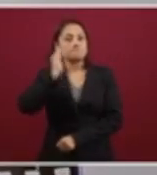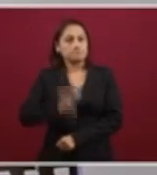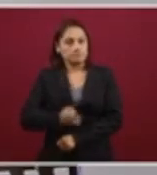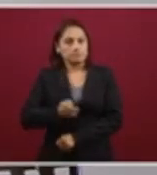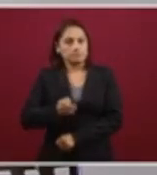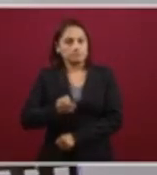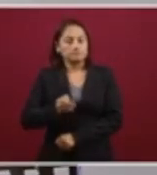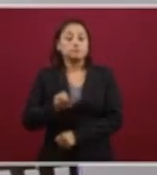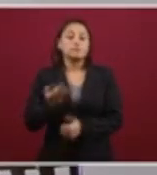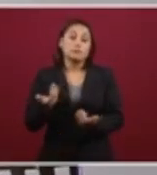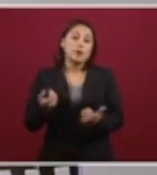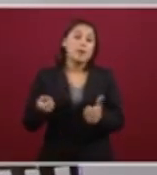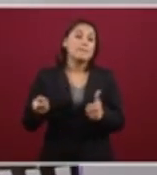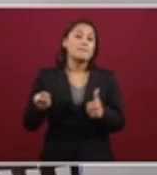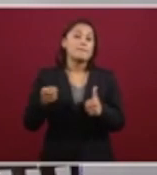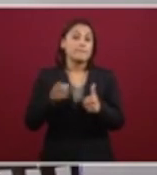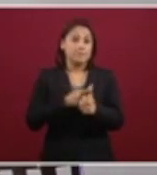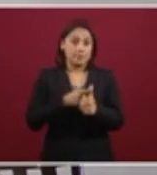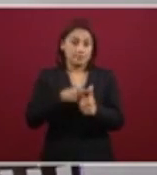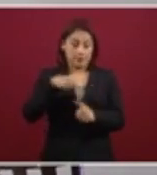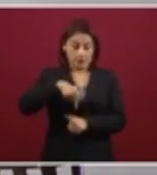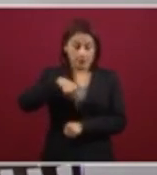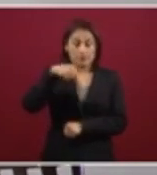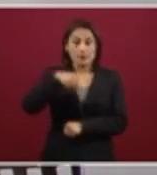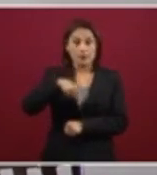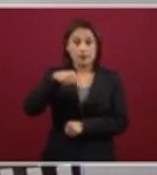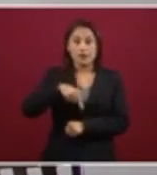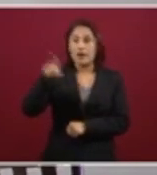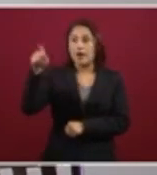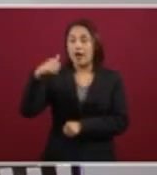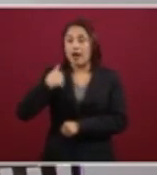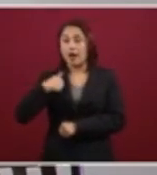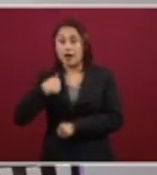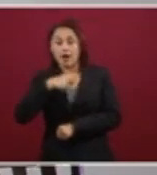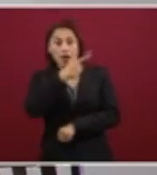que en Canadá y que en Estados Unidos.